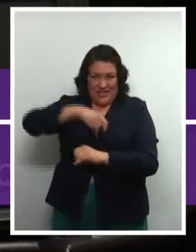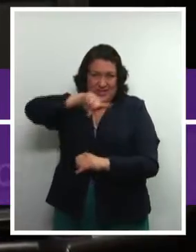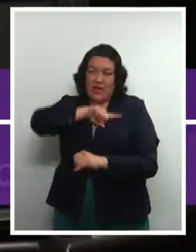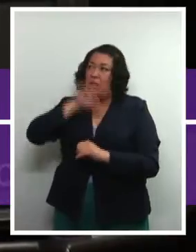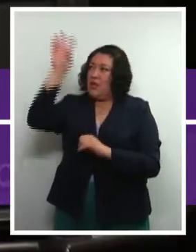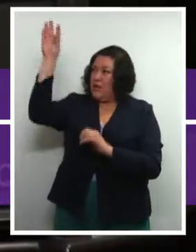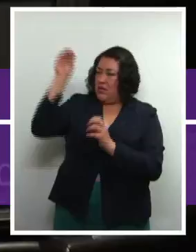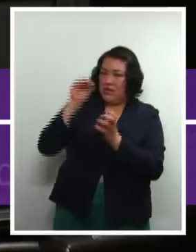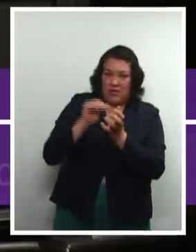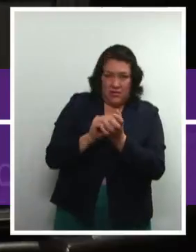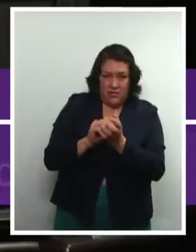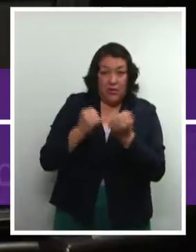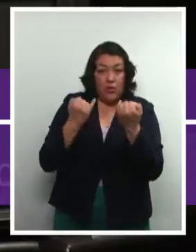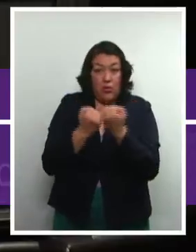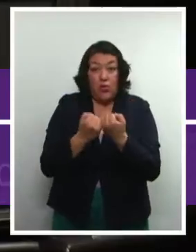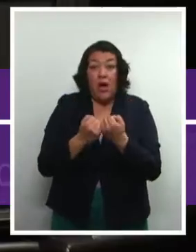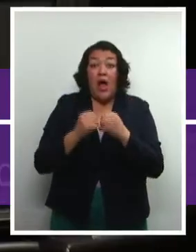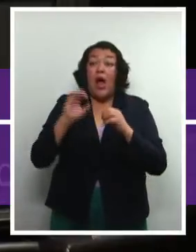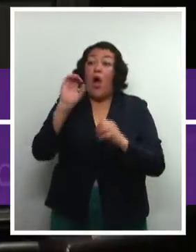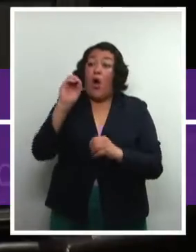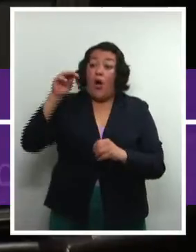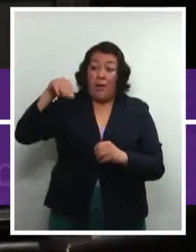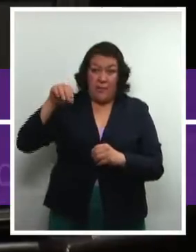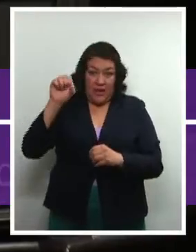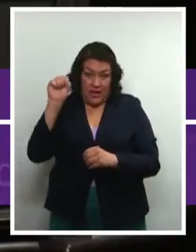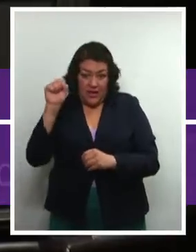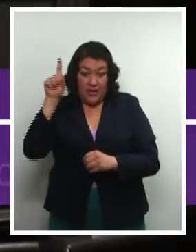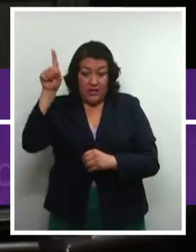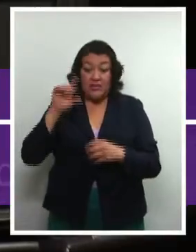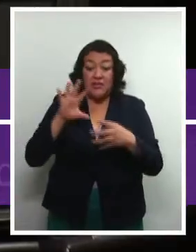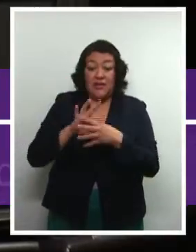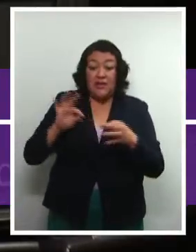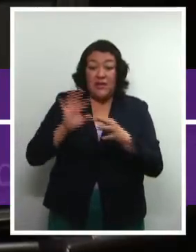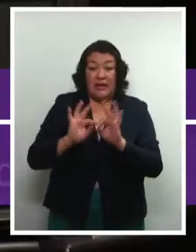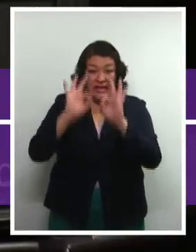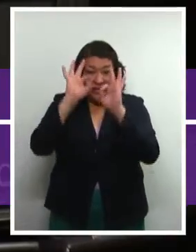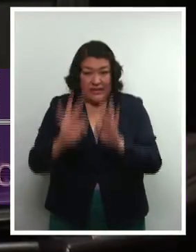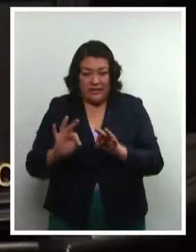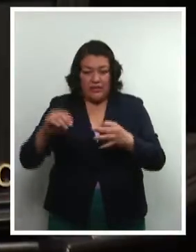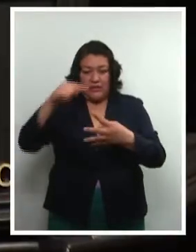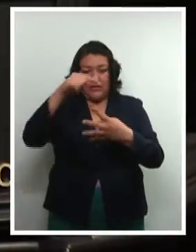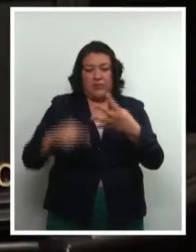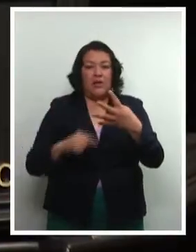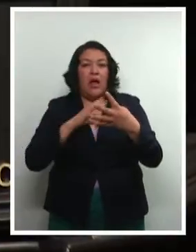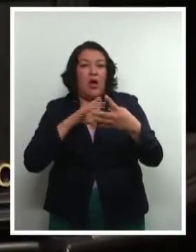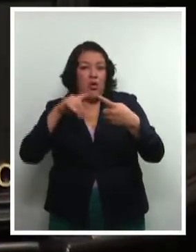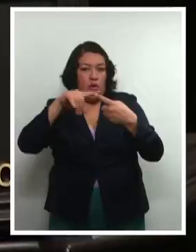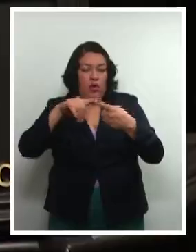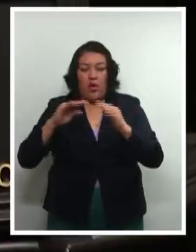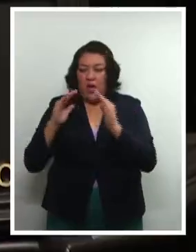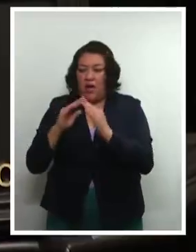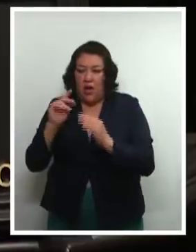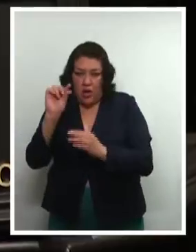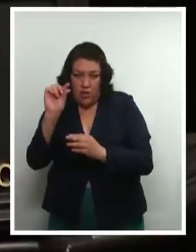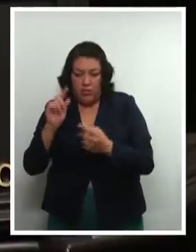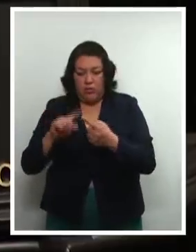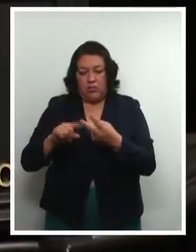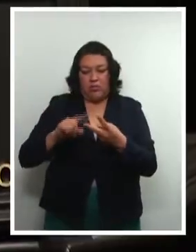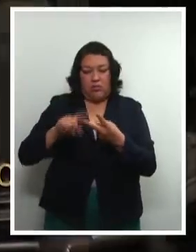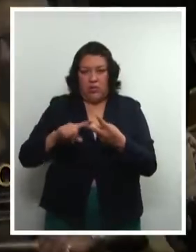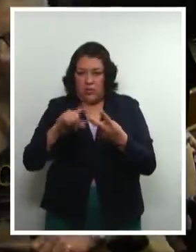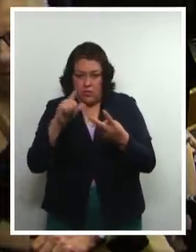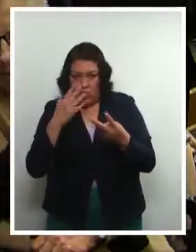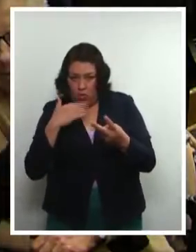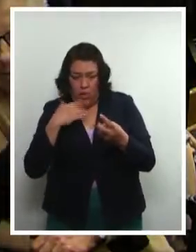OMS, el término acceso es clasificado en 4 categorías: sin acceso, acceso básico,